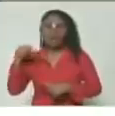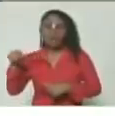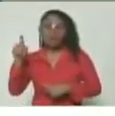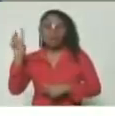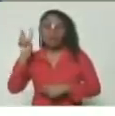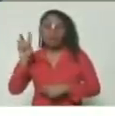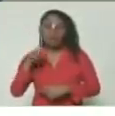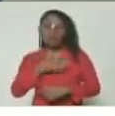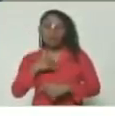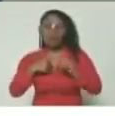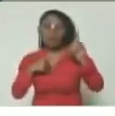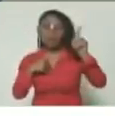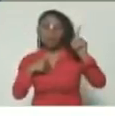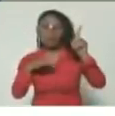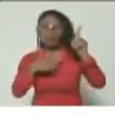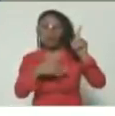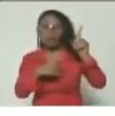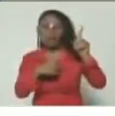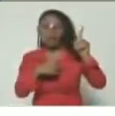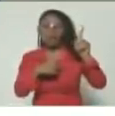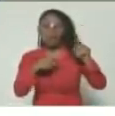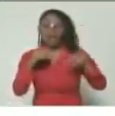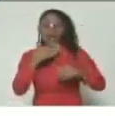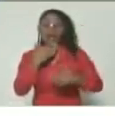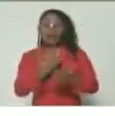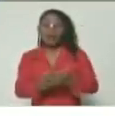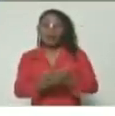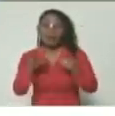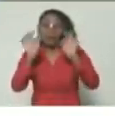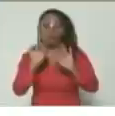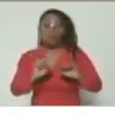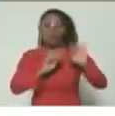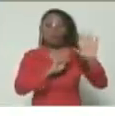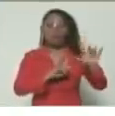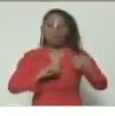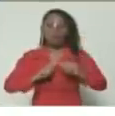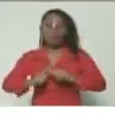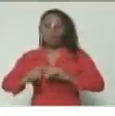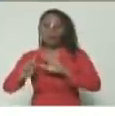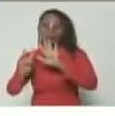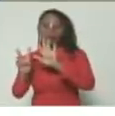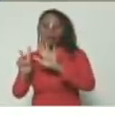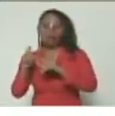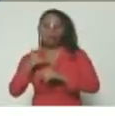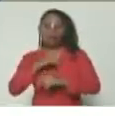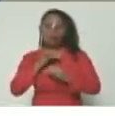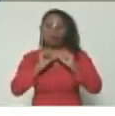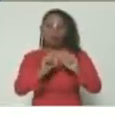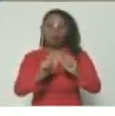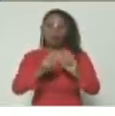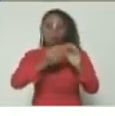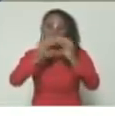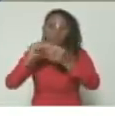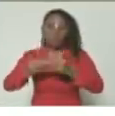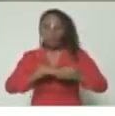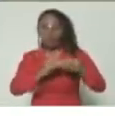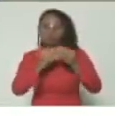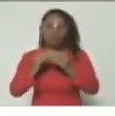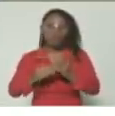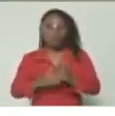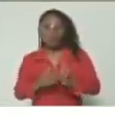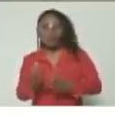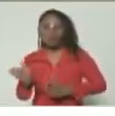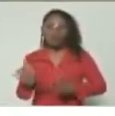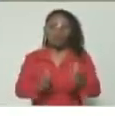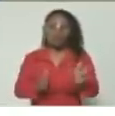Gracias. Y gracias al método 7+7, que vamos a seguir puliendo y corrigiendo con las desviaciones que